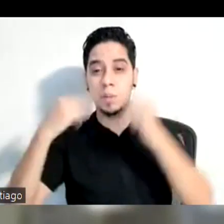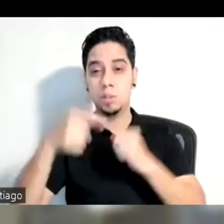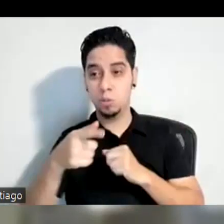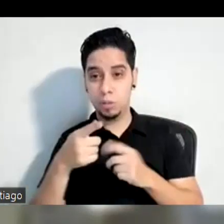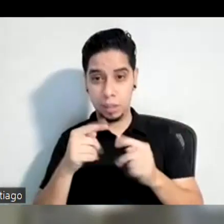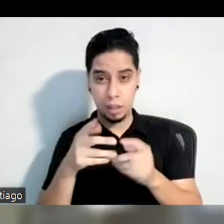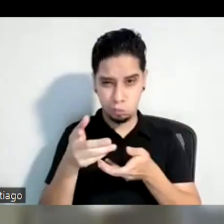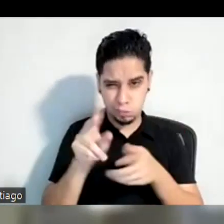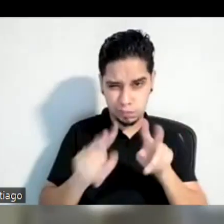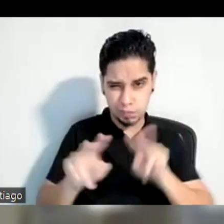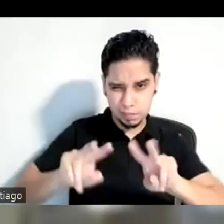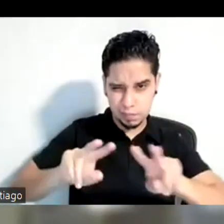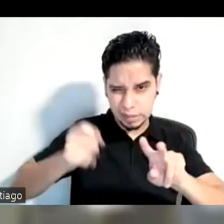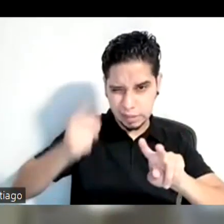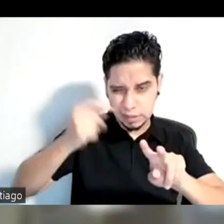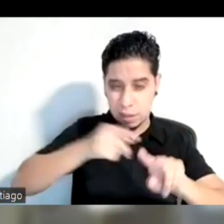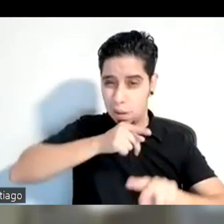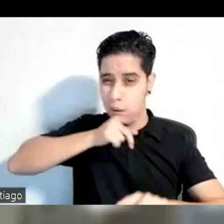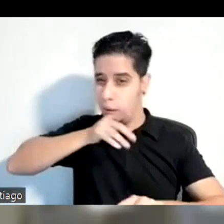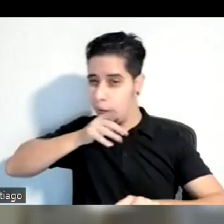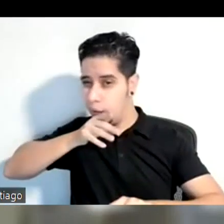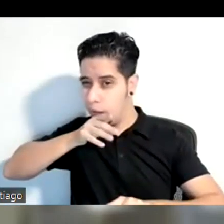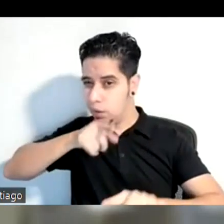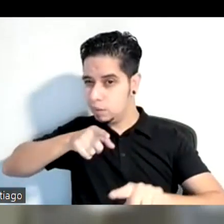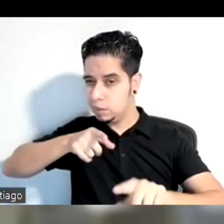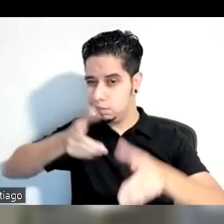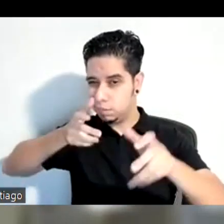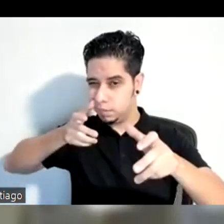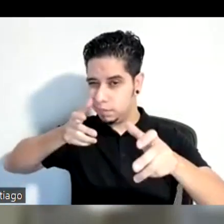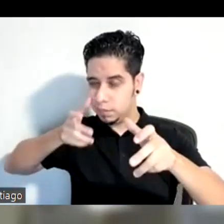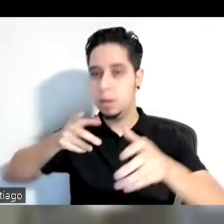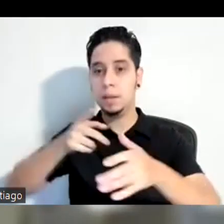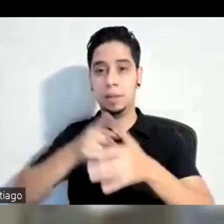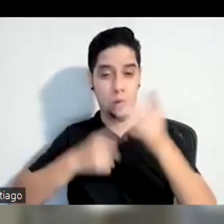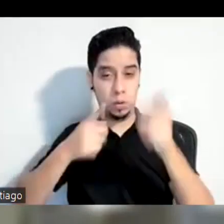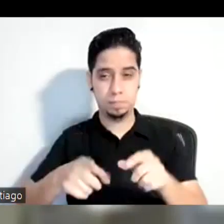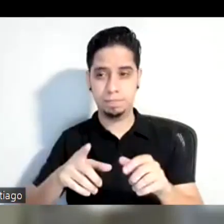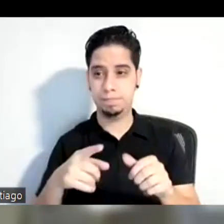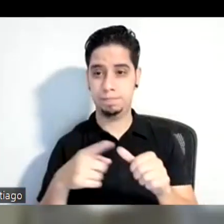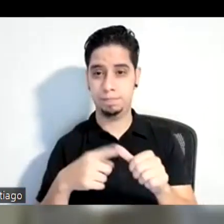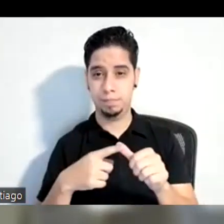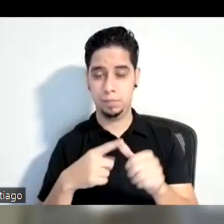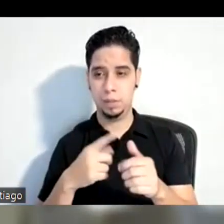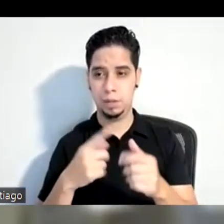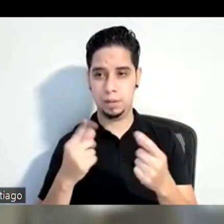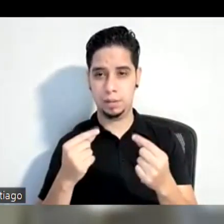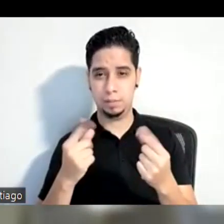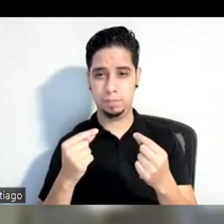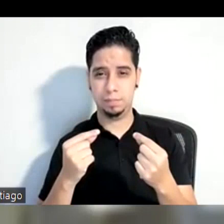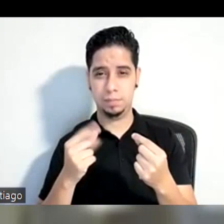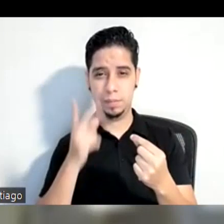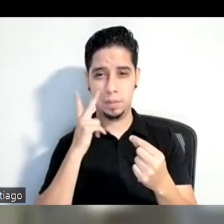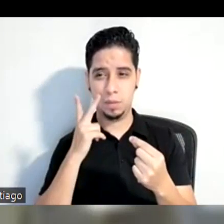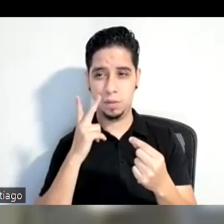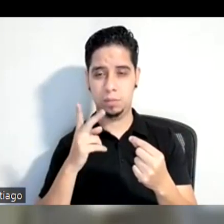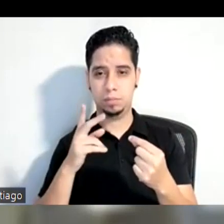de dar una información y de recibir lo que te están diciendo. O sea, primero que estás recibiéndolo en un plano